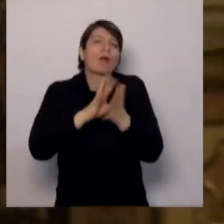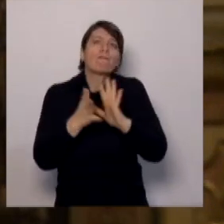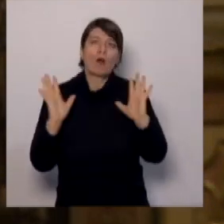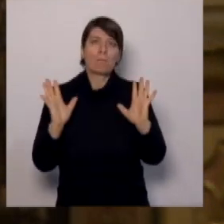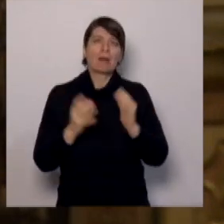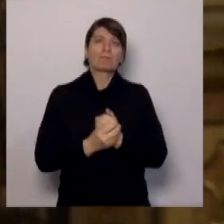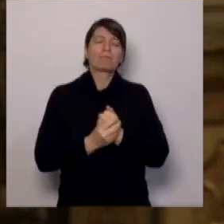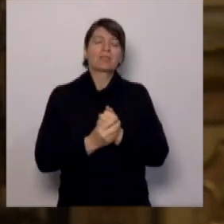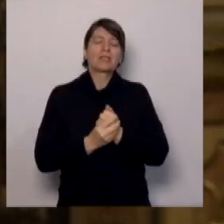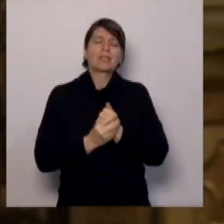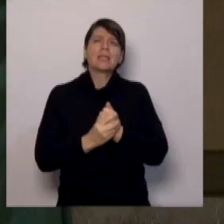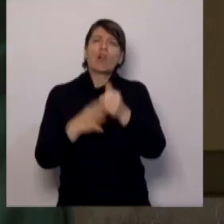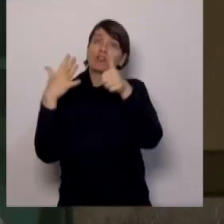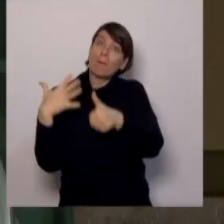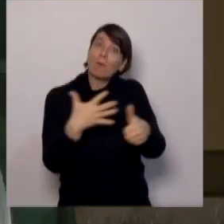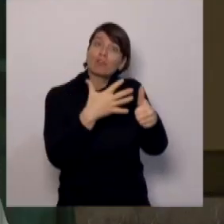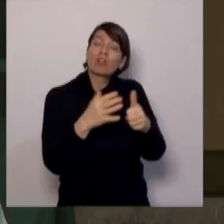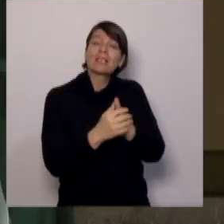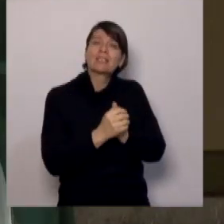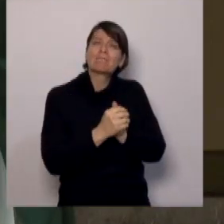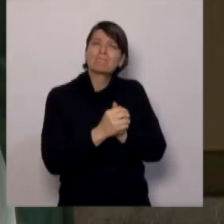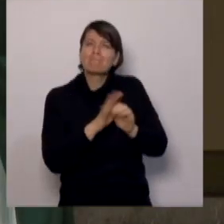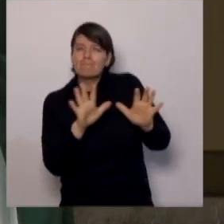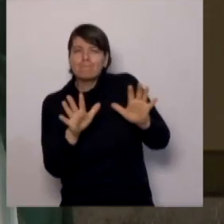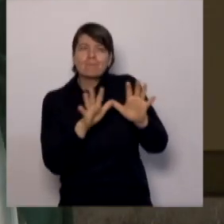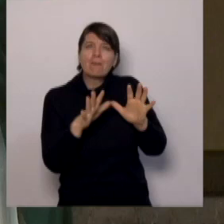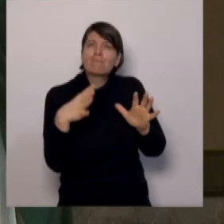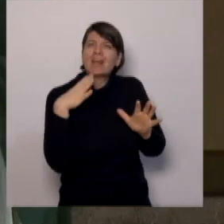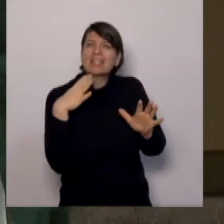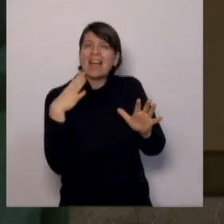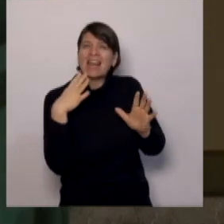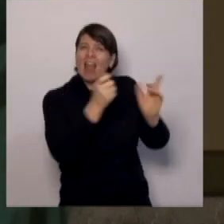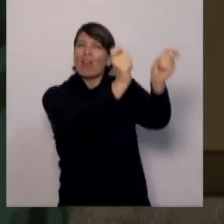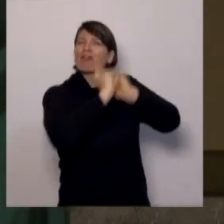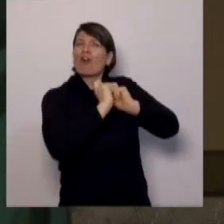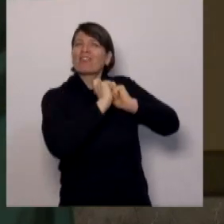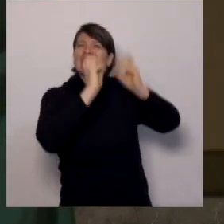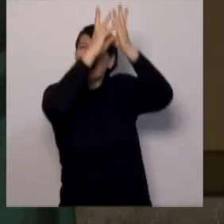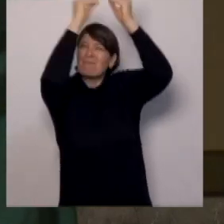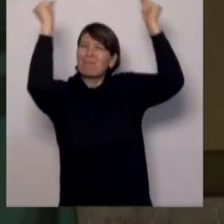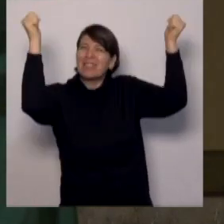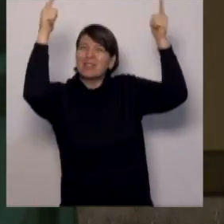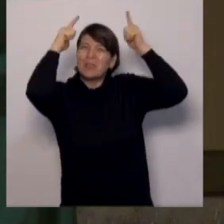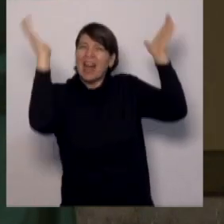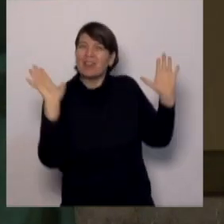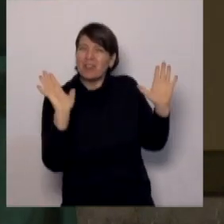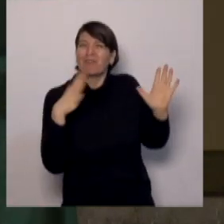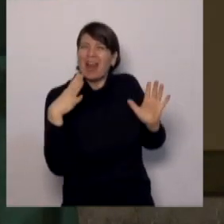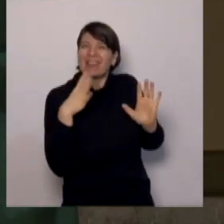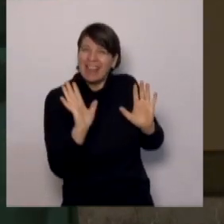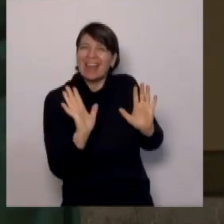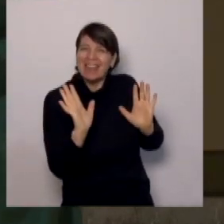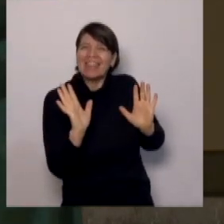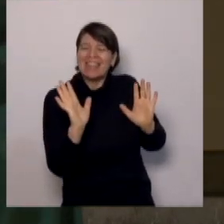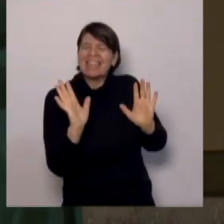decirlo de alguna forma. Los apóstoles que todavía, al faltarles el don del Espíritu Santo y el